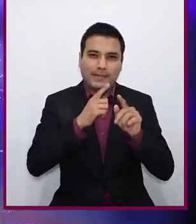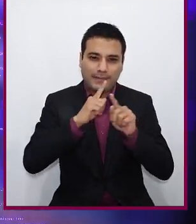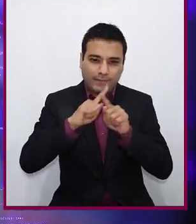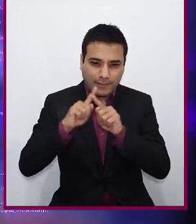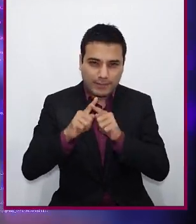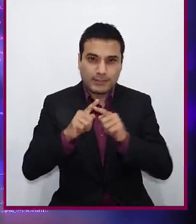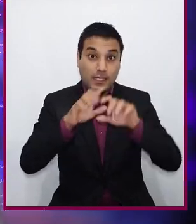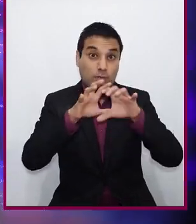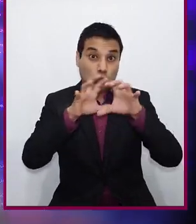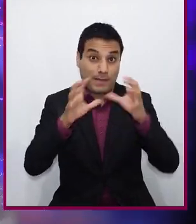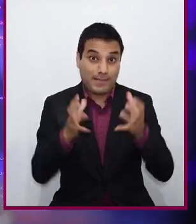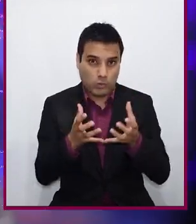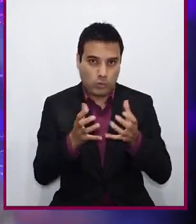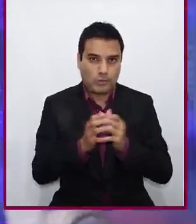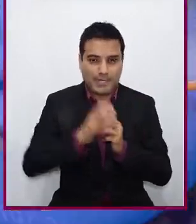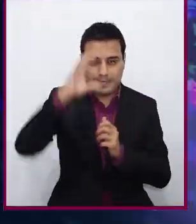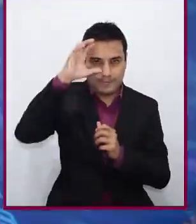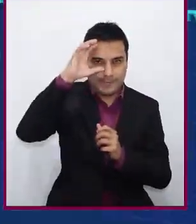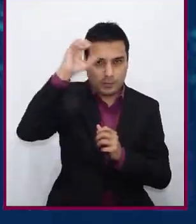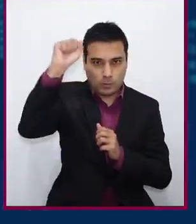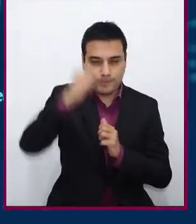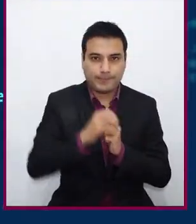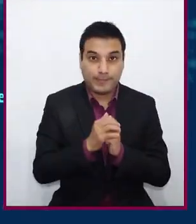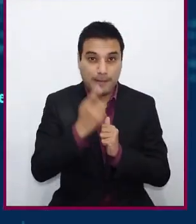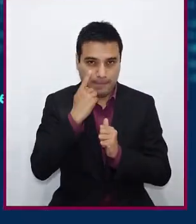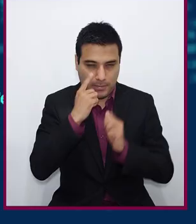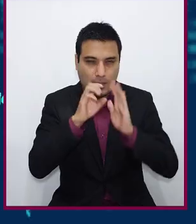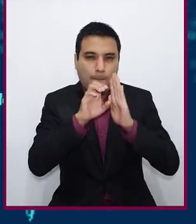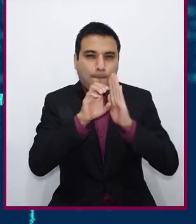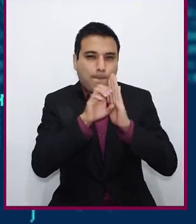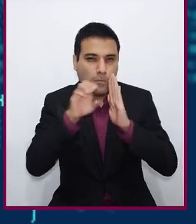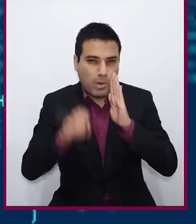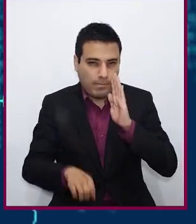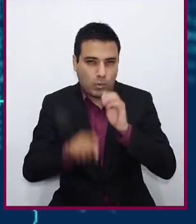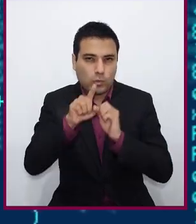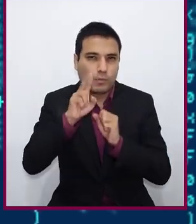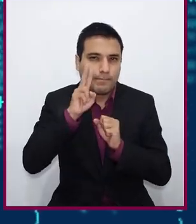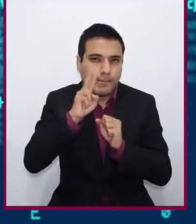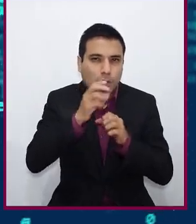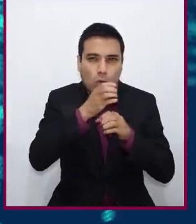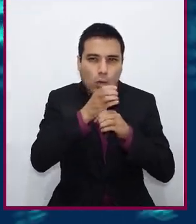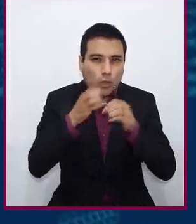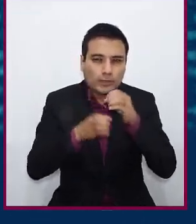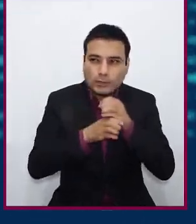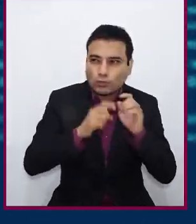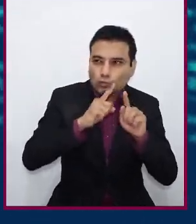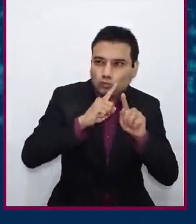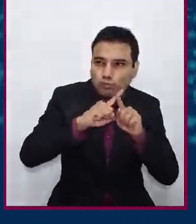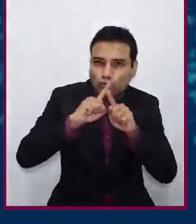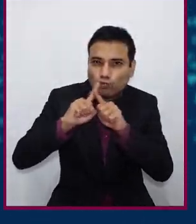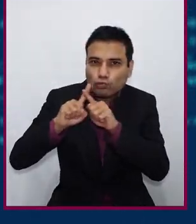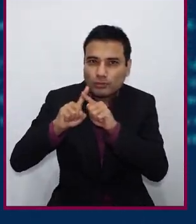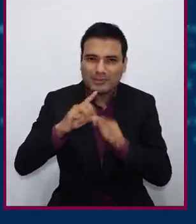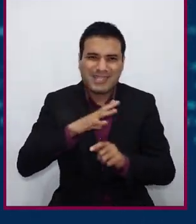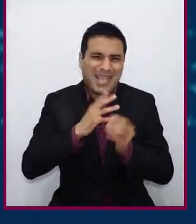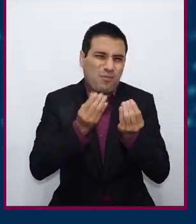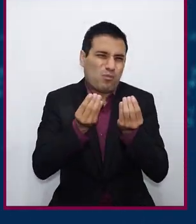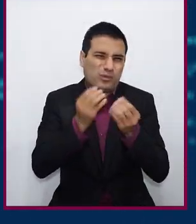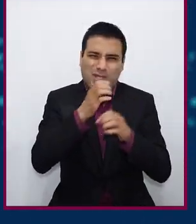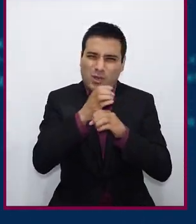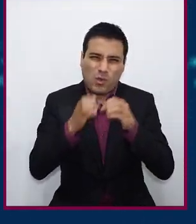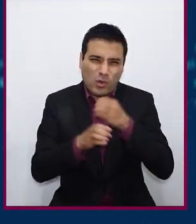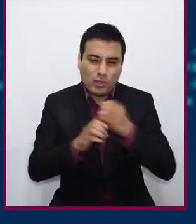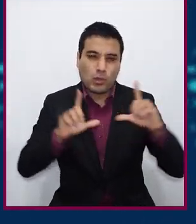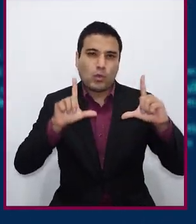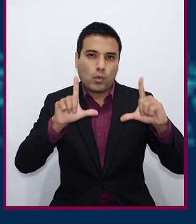y la acción a su alrededor pueden encontrar una enorme cantidad de entidades una